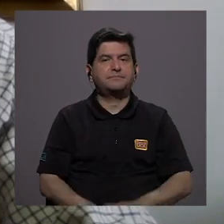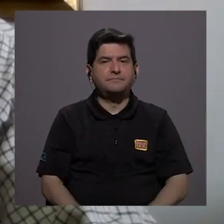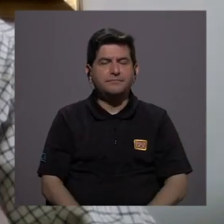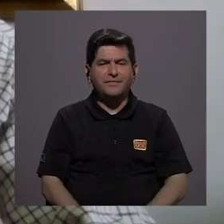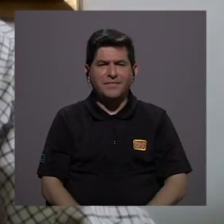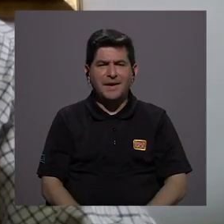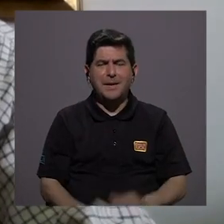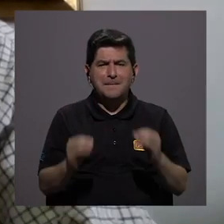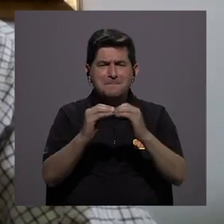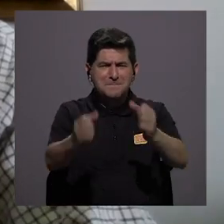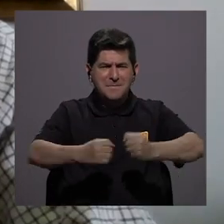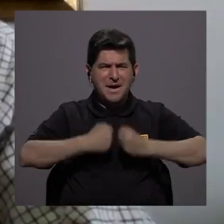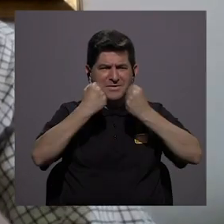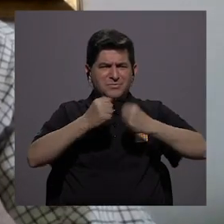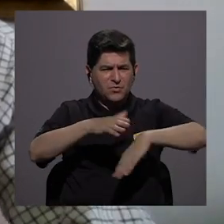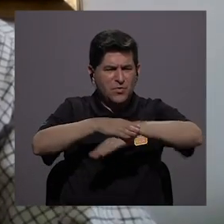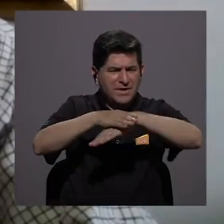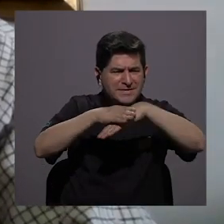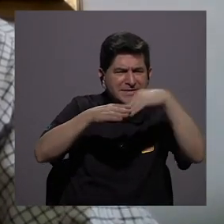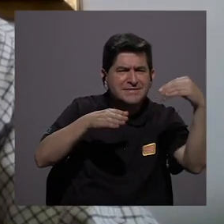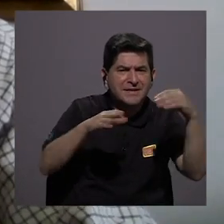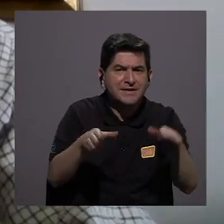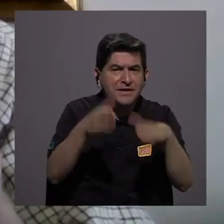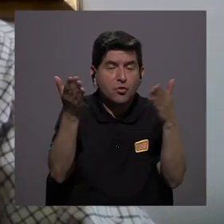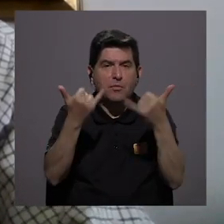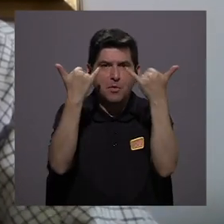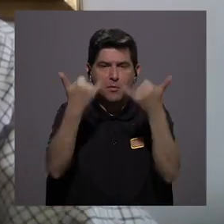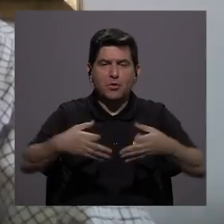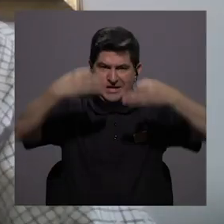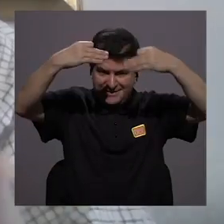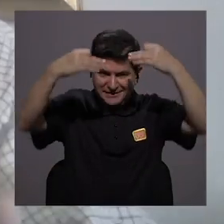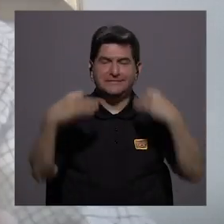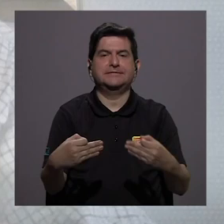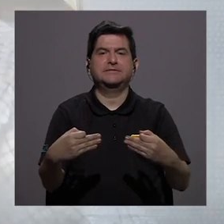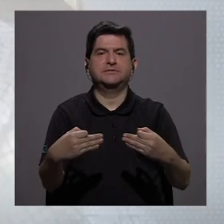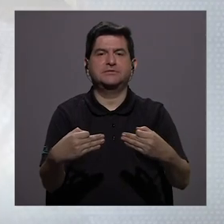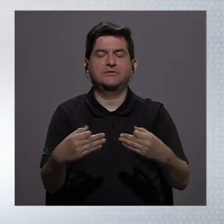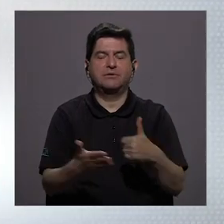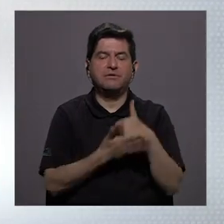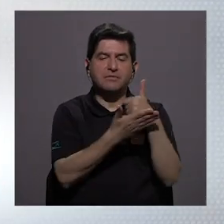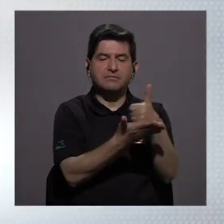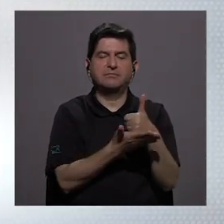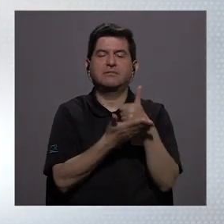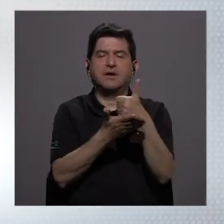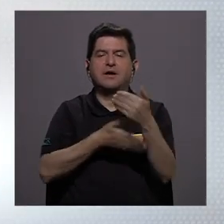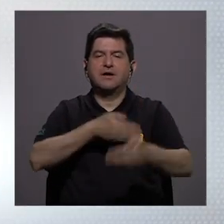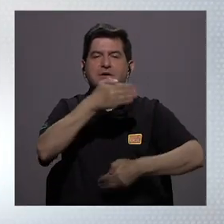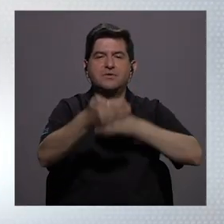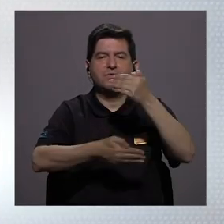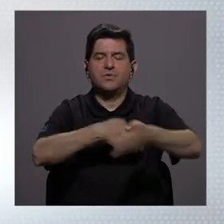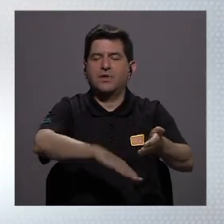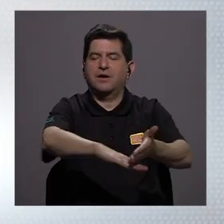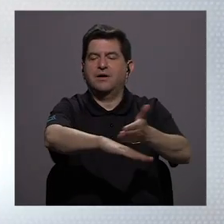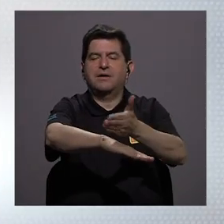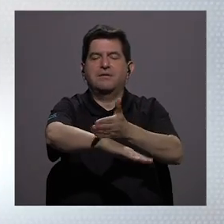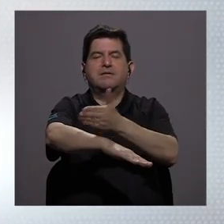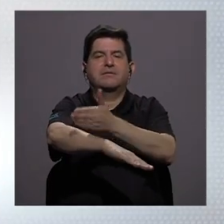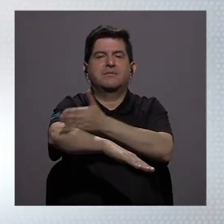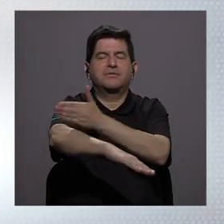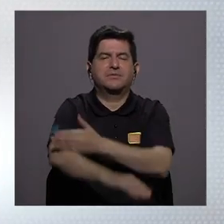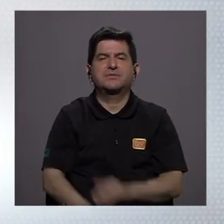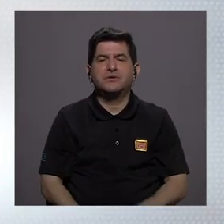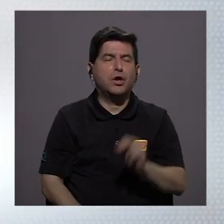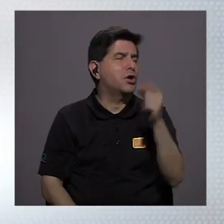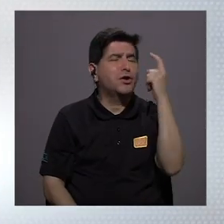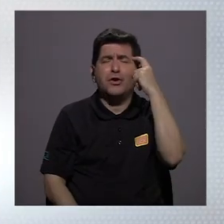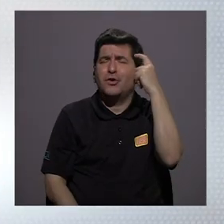cómo salimos más fortalecidos porque tomamos ya decisiones que vayan a ayudar el proceso de recuperación. Quisiera, y no tener que